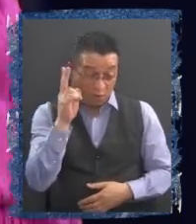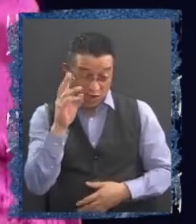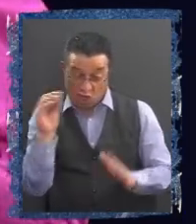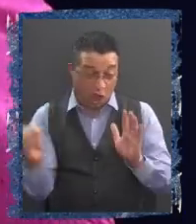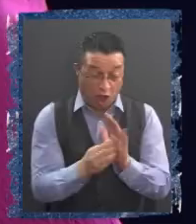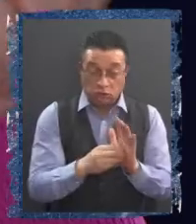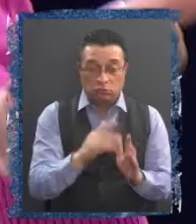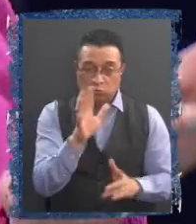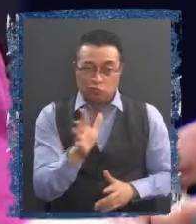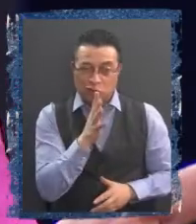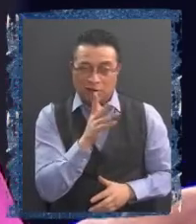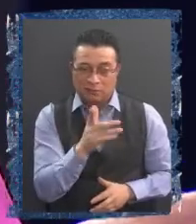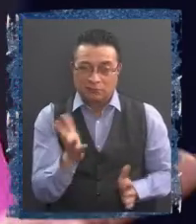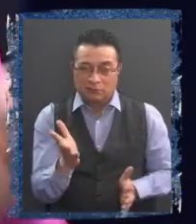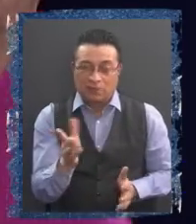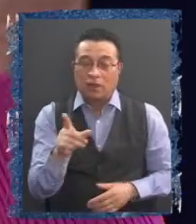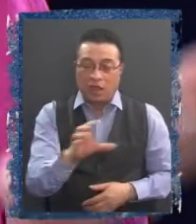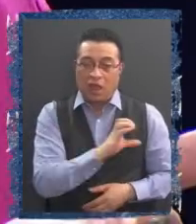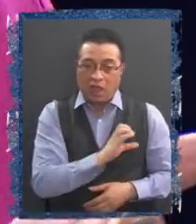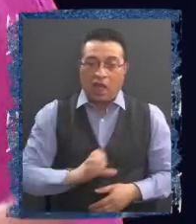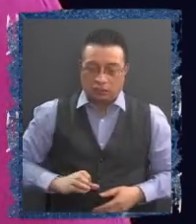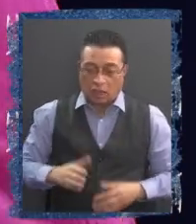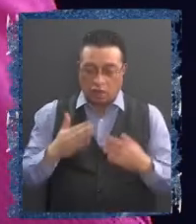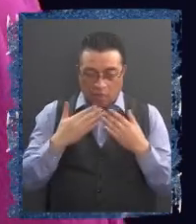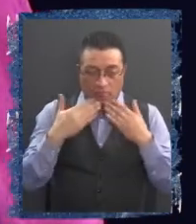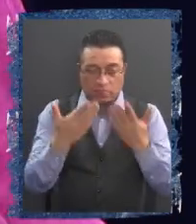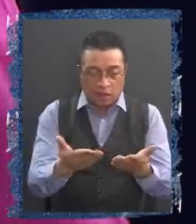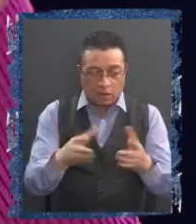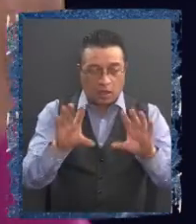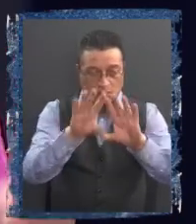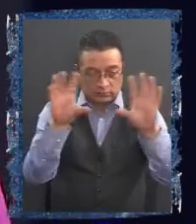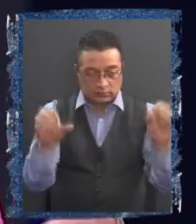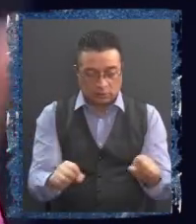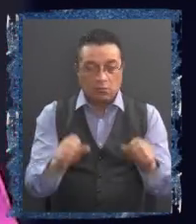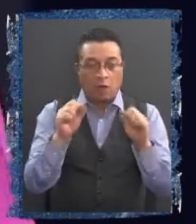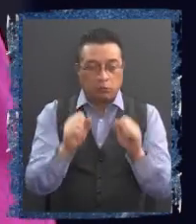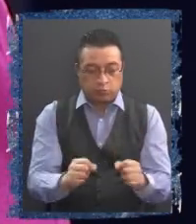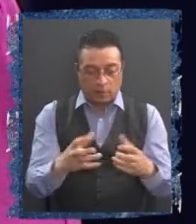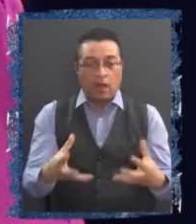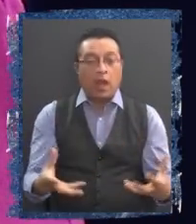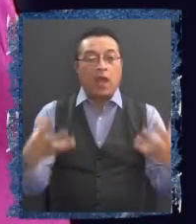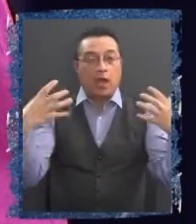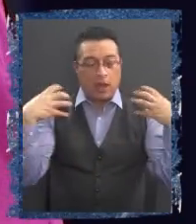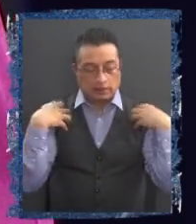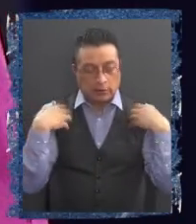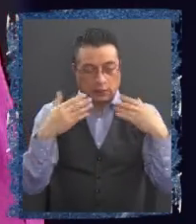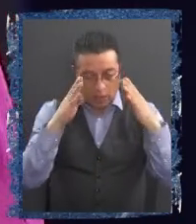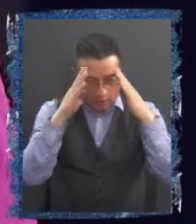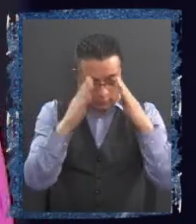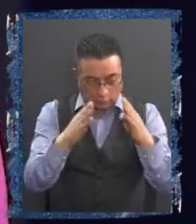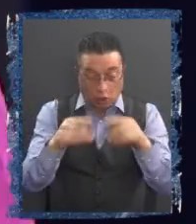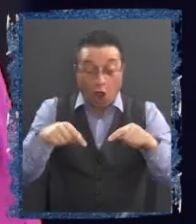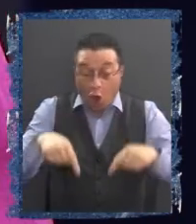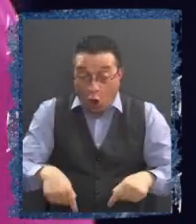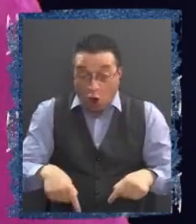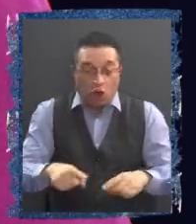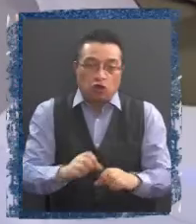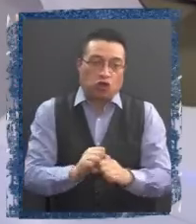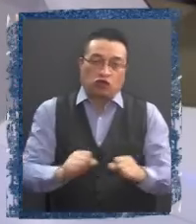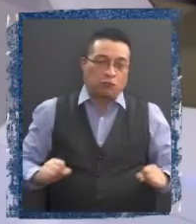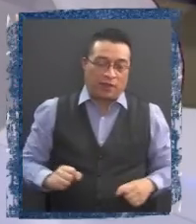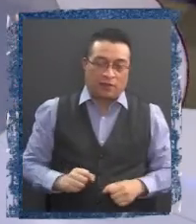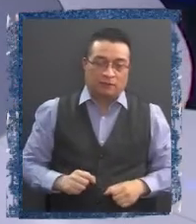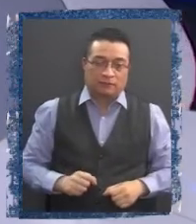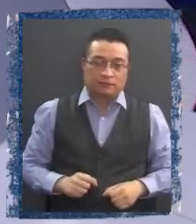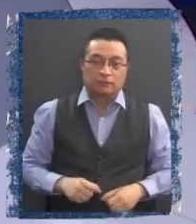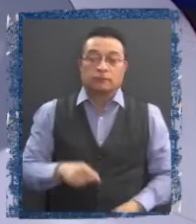Es el Estado quien va a ofrecer un sistema que sea capaz de hacerse cargo, porque hoy día no puede. No puede. Carolina,